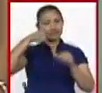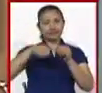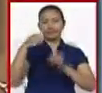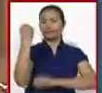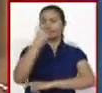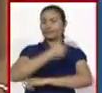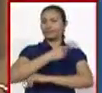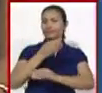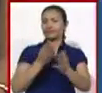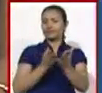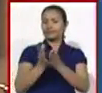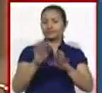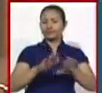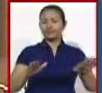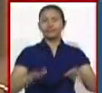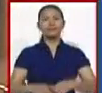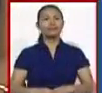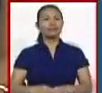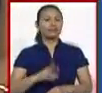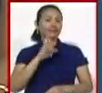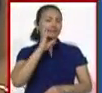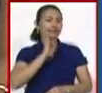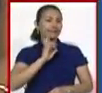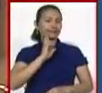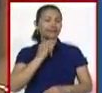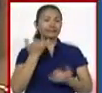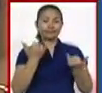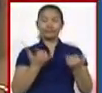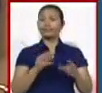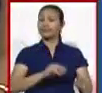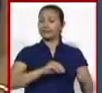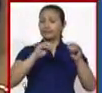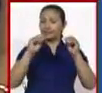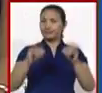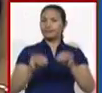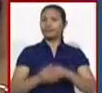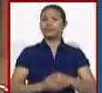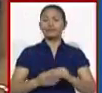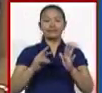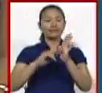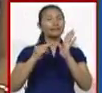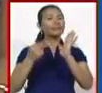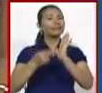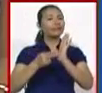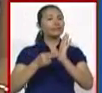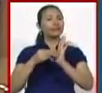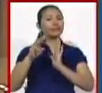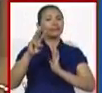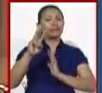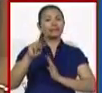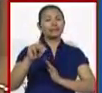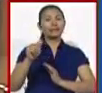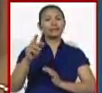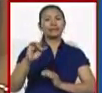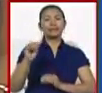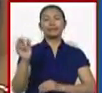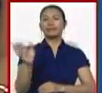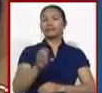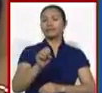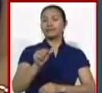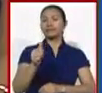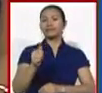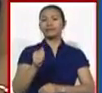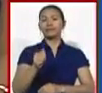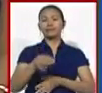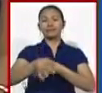conmemorando el Día de los Derechos de los Niños, porque el gobernador Rubén Costas hoy posesionó de manera simbólica a María Sara López, de 14 años,